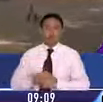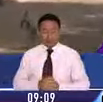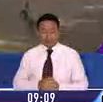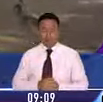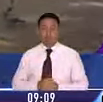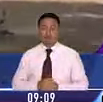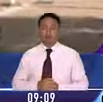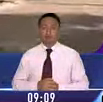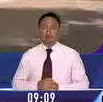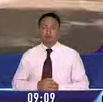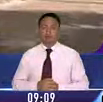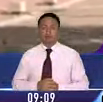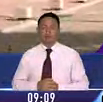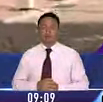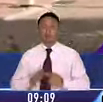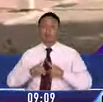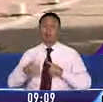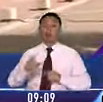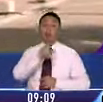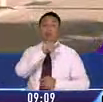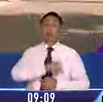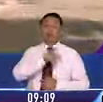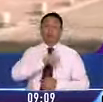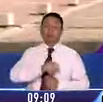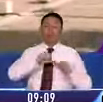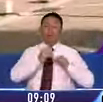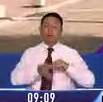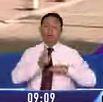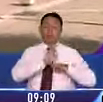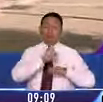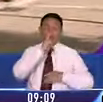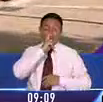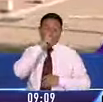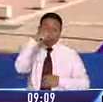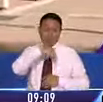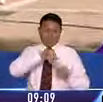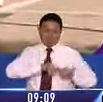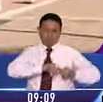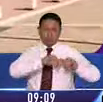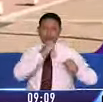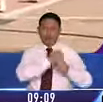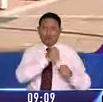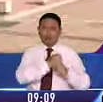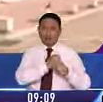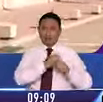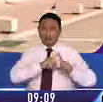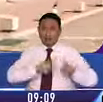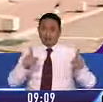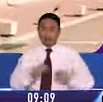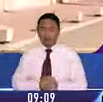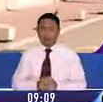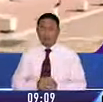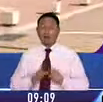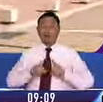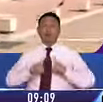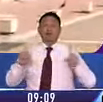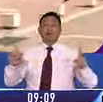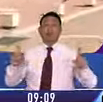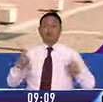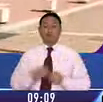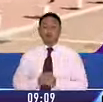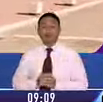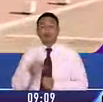de legisladores, más no el poder legislativo. El poder legislativo no se disuelve,